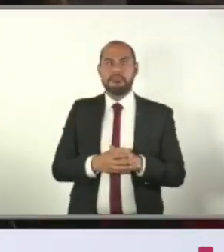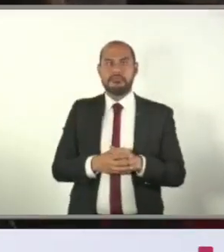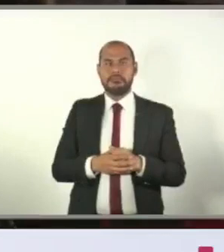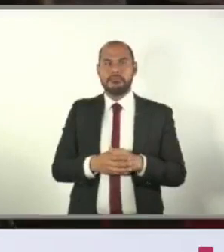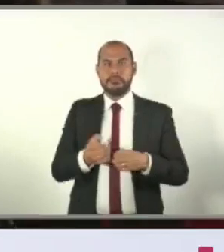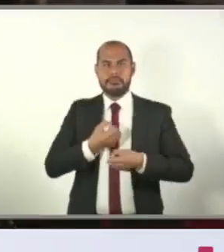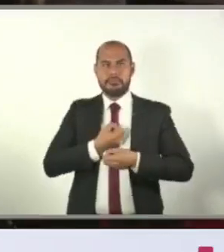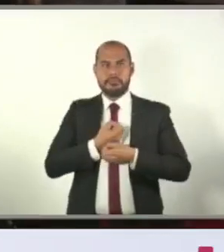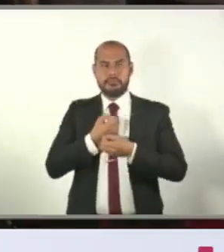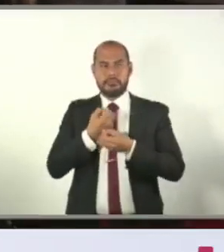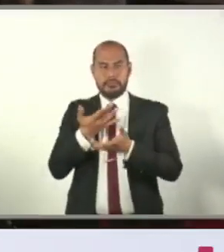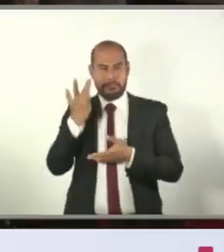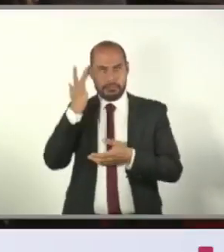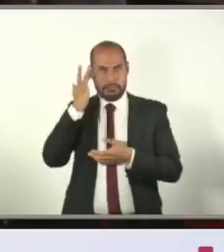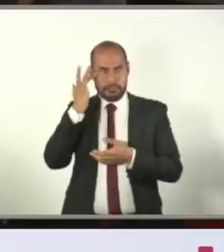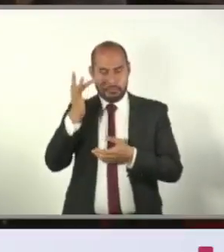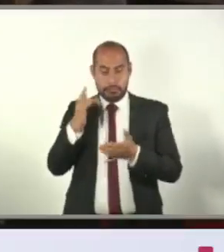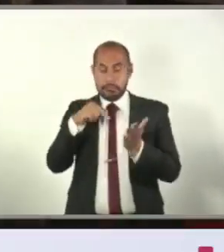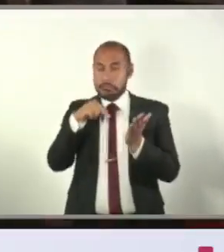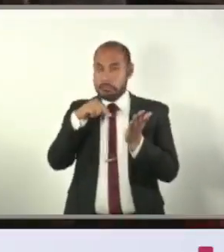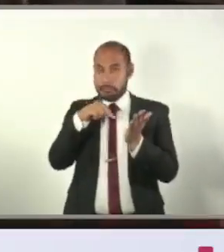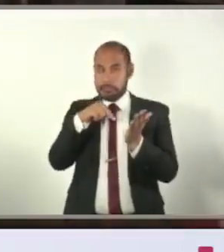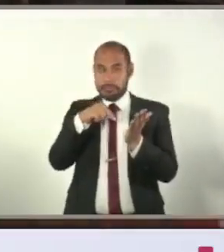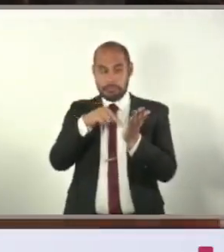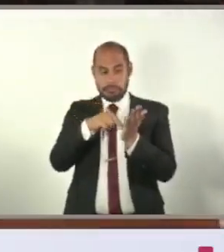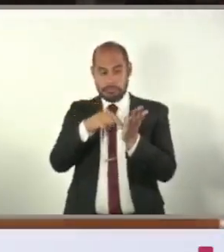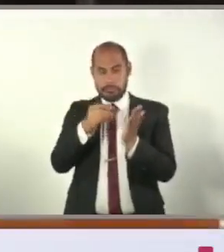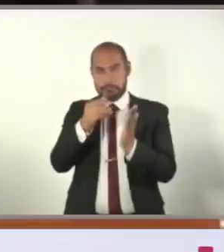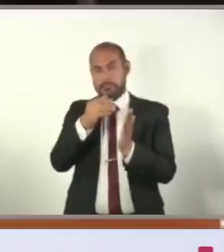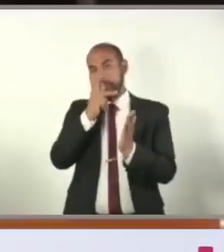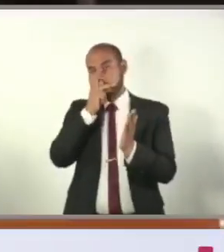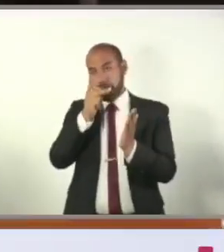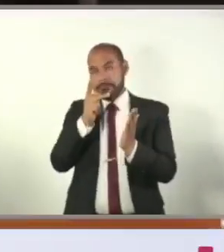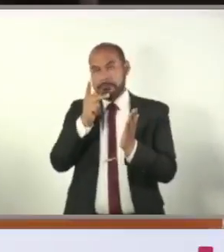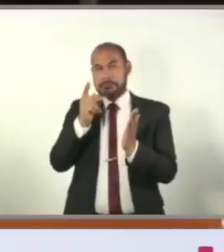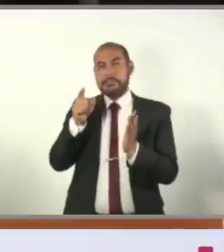Proclamación del Santo Evangelio según San Juan. Gloria a ti, Señor.